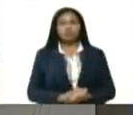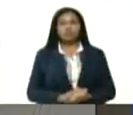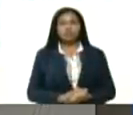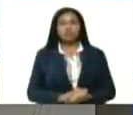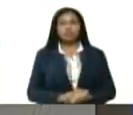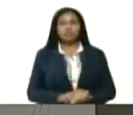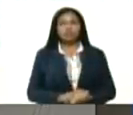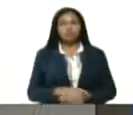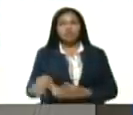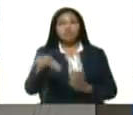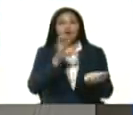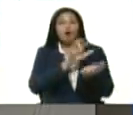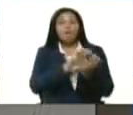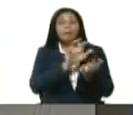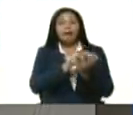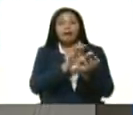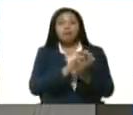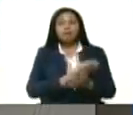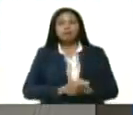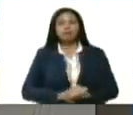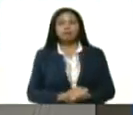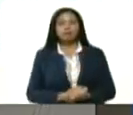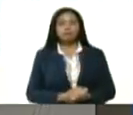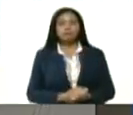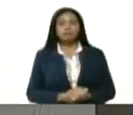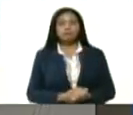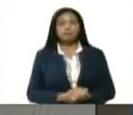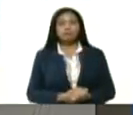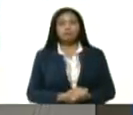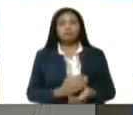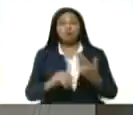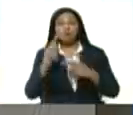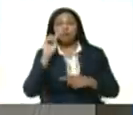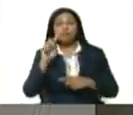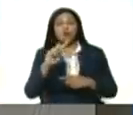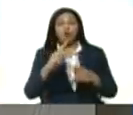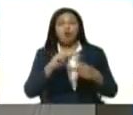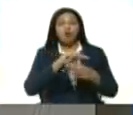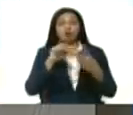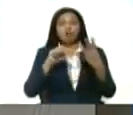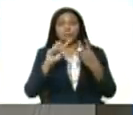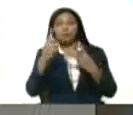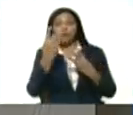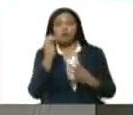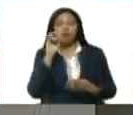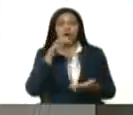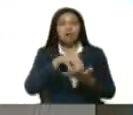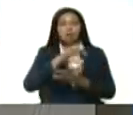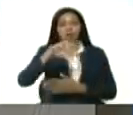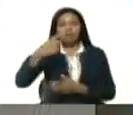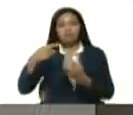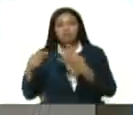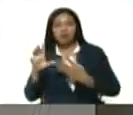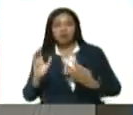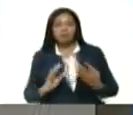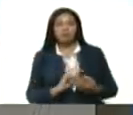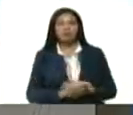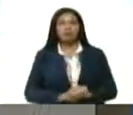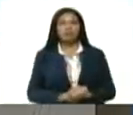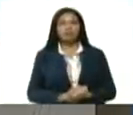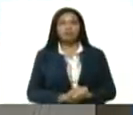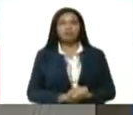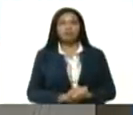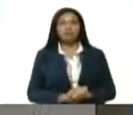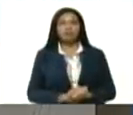estado Nueva Esparta. Pero vamos primero con aquellos casos, aquellos tres casos de estados diferentes, de procedencia diferente